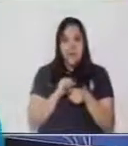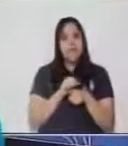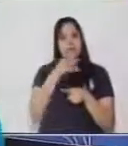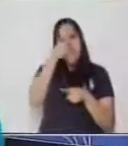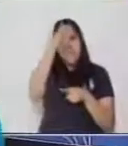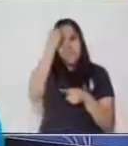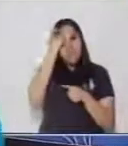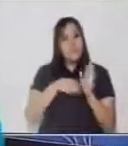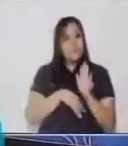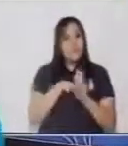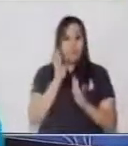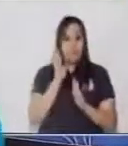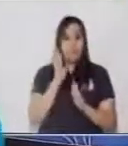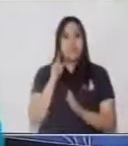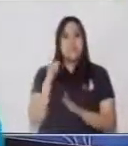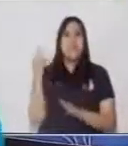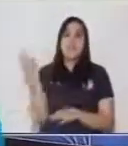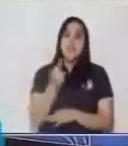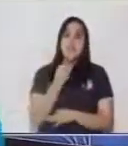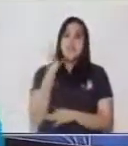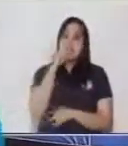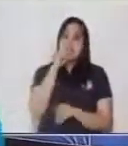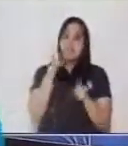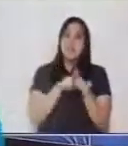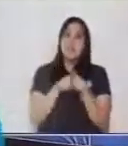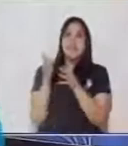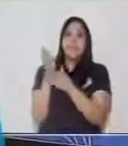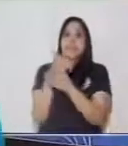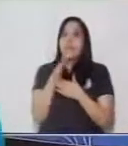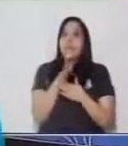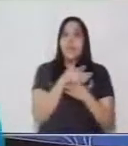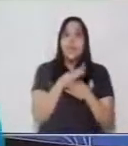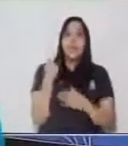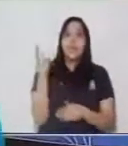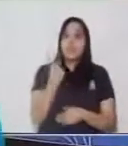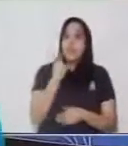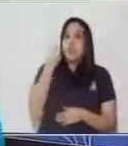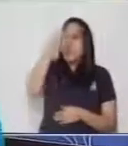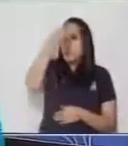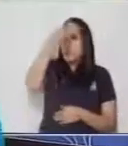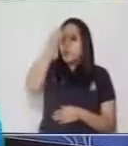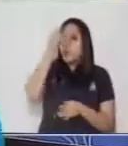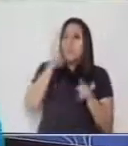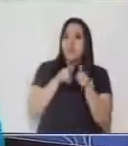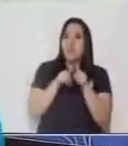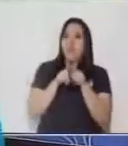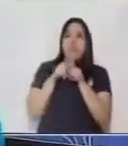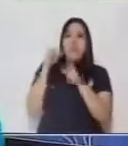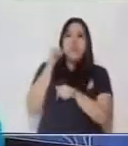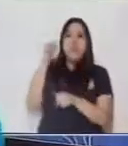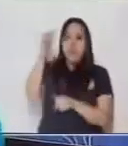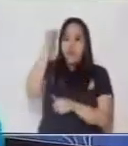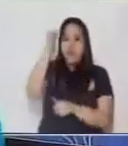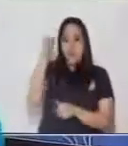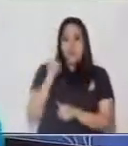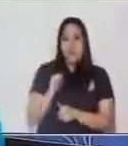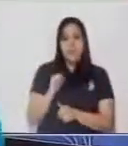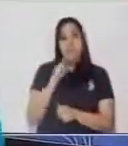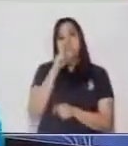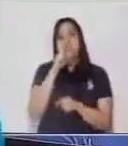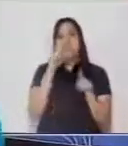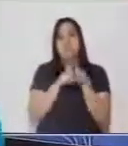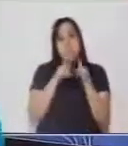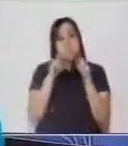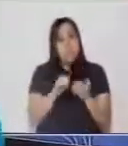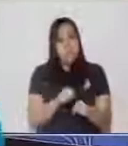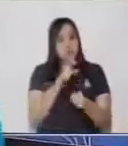mucho más. Es importante también que compartas lo visto el día de hoy con alguna persona adulta que puedas. También lo puedes hacer